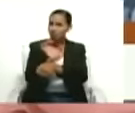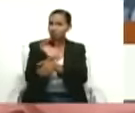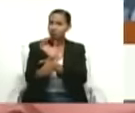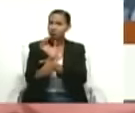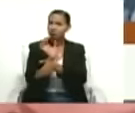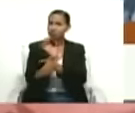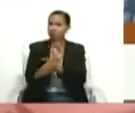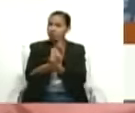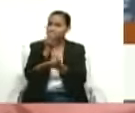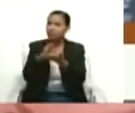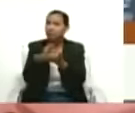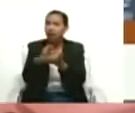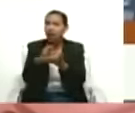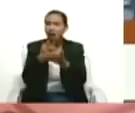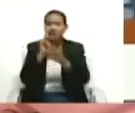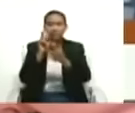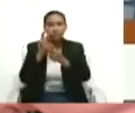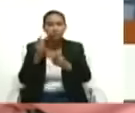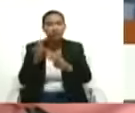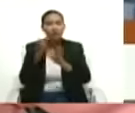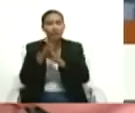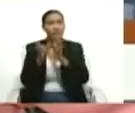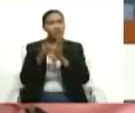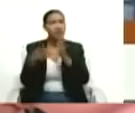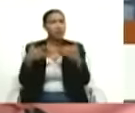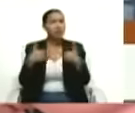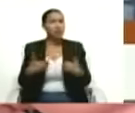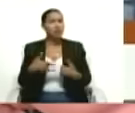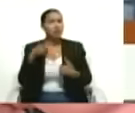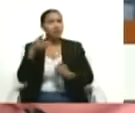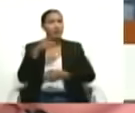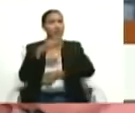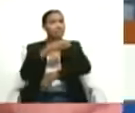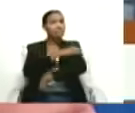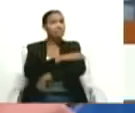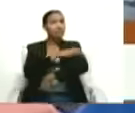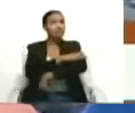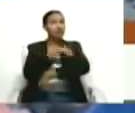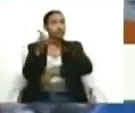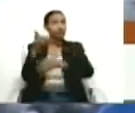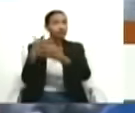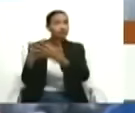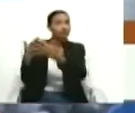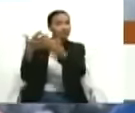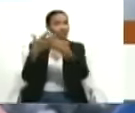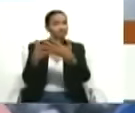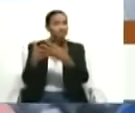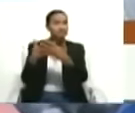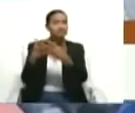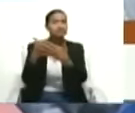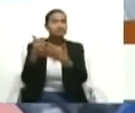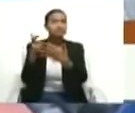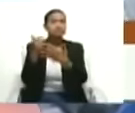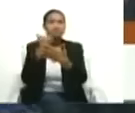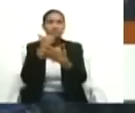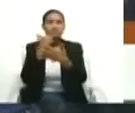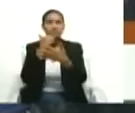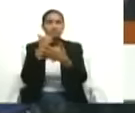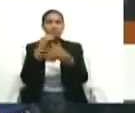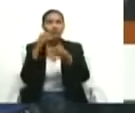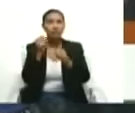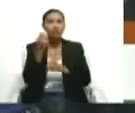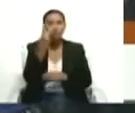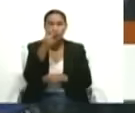Porque los derechos humanos para el imperialismo es su comodín de intervencionismo. Es el doble